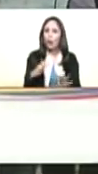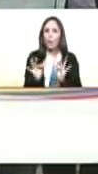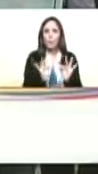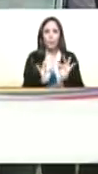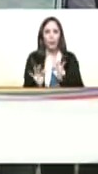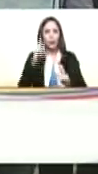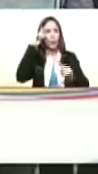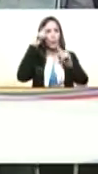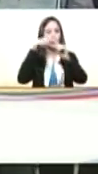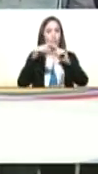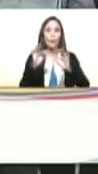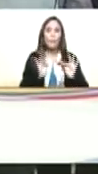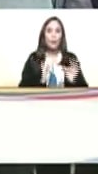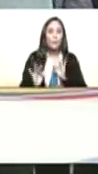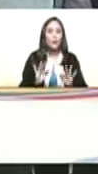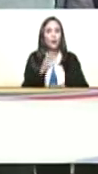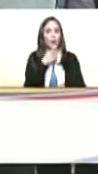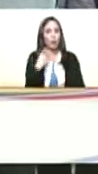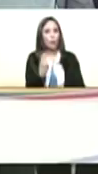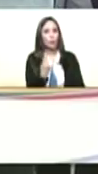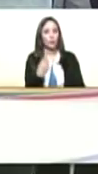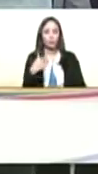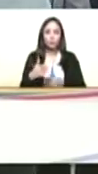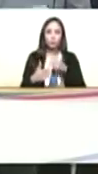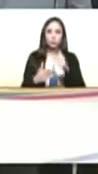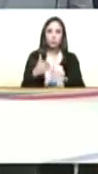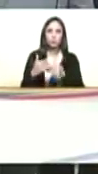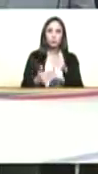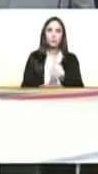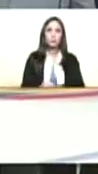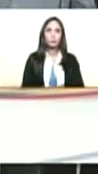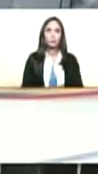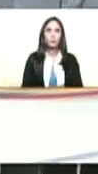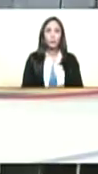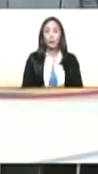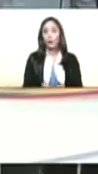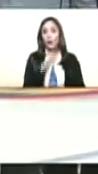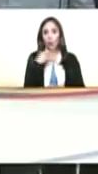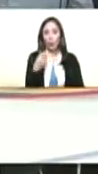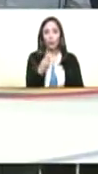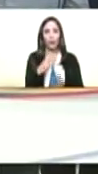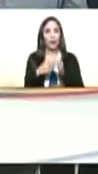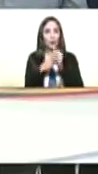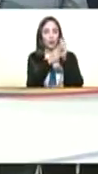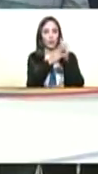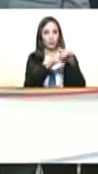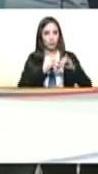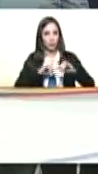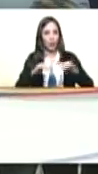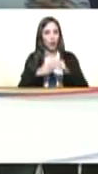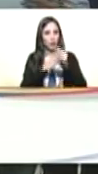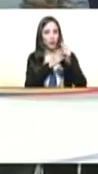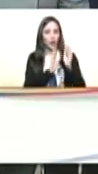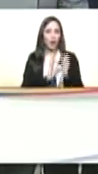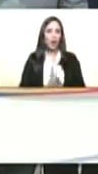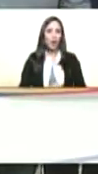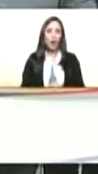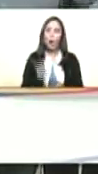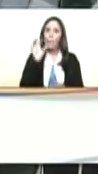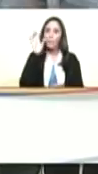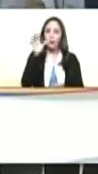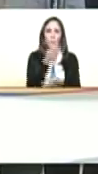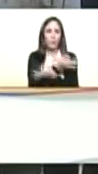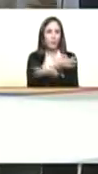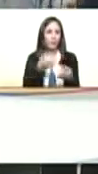la juventud para cuando corresponda que la juventud tome el mando de la patria, lo tome como una patria potencia, una